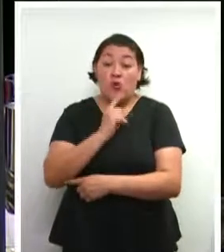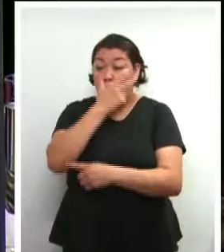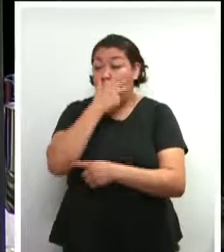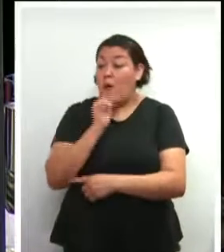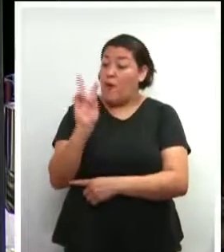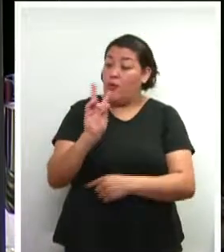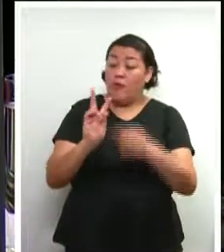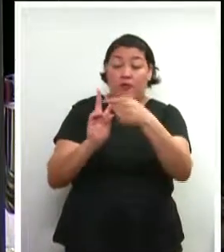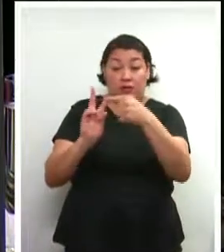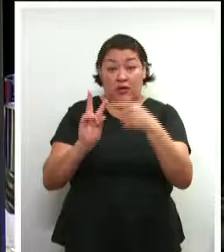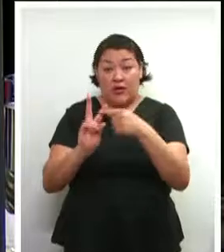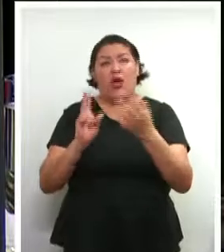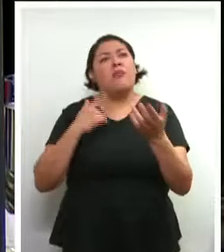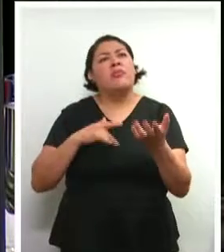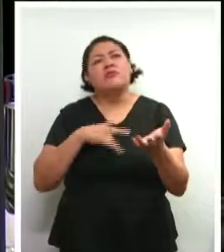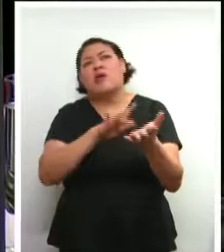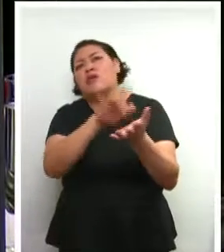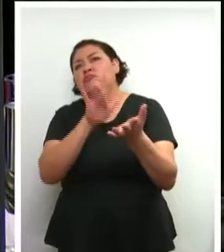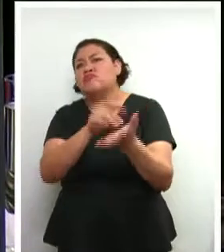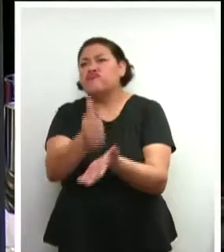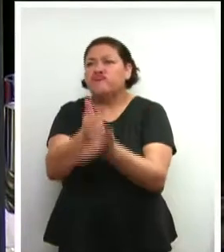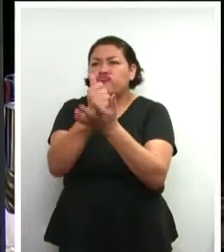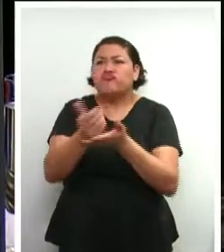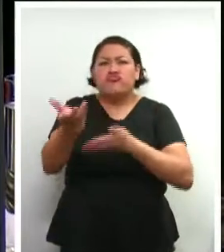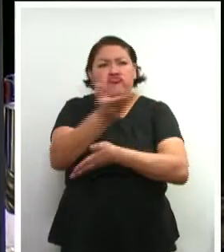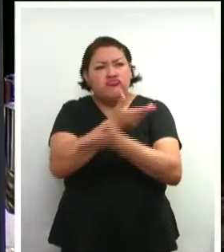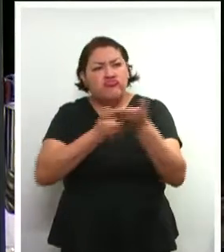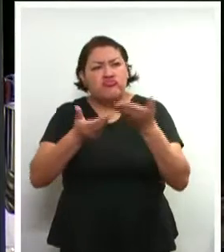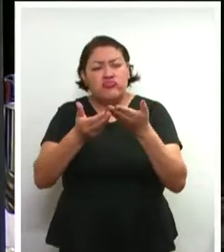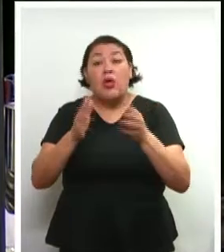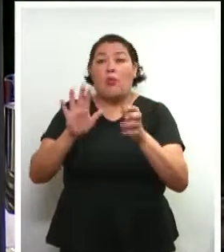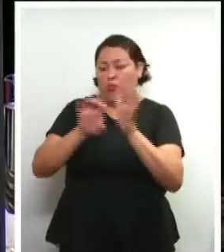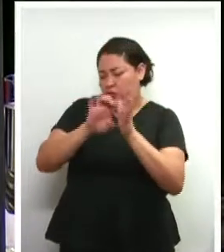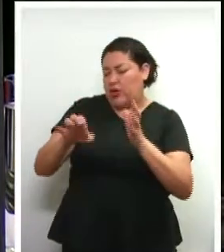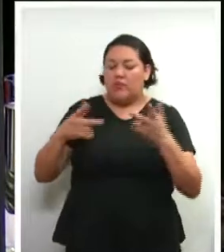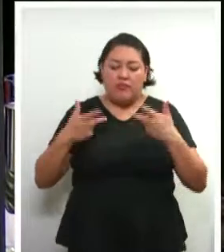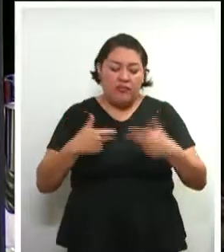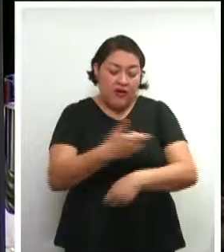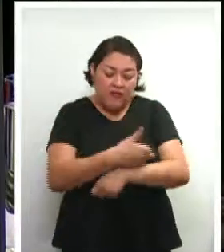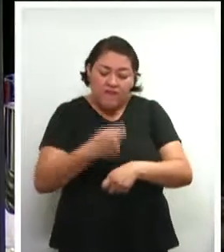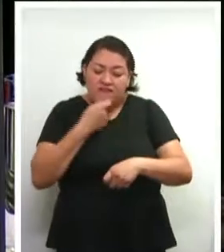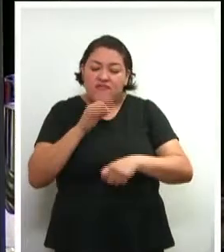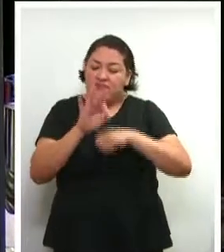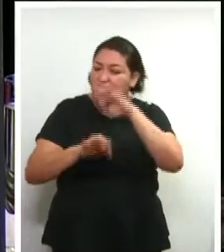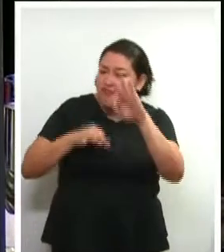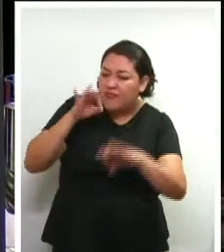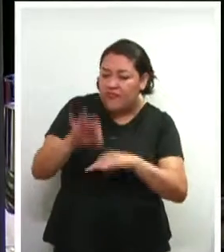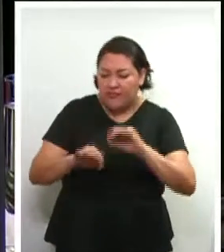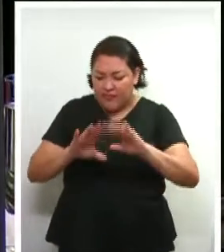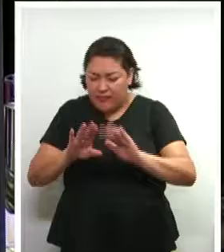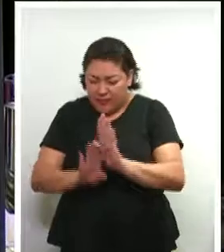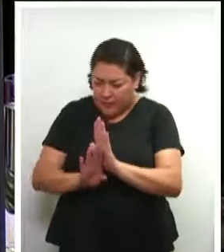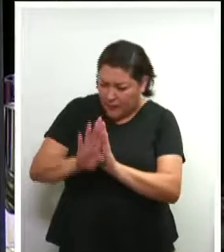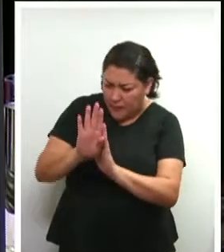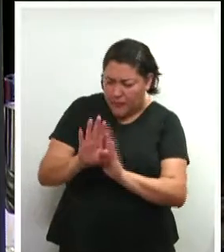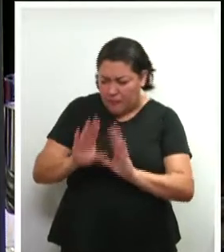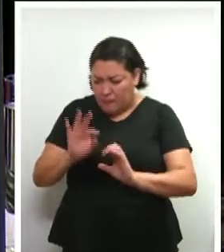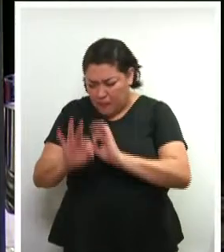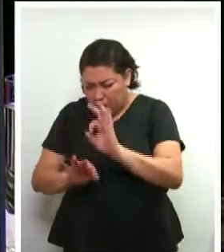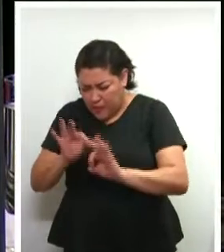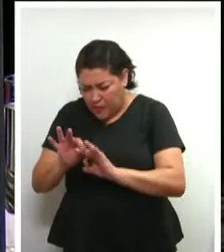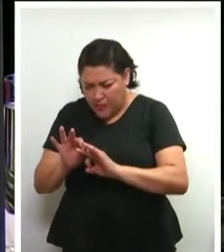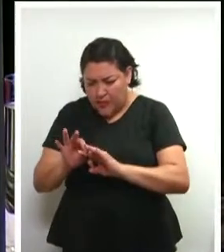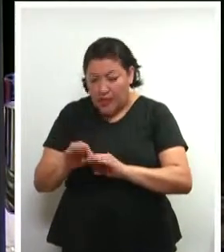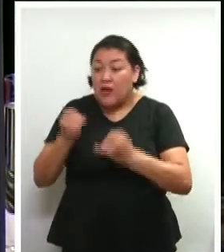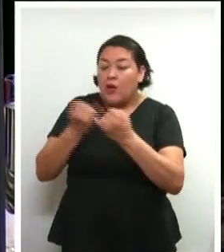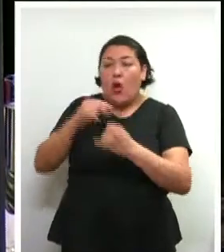construcción y bienestar de la sociedad por su contribución al cuidado, formación, desarrollo y